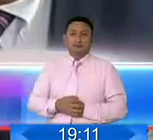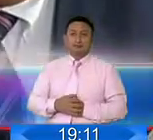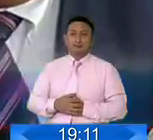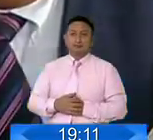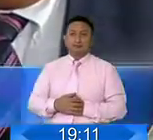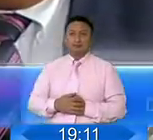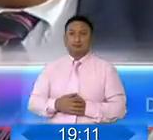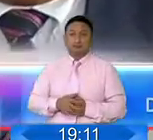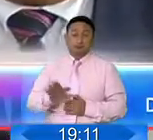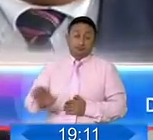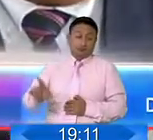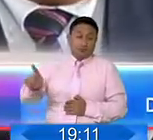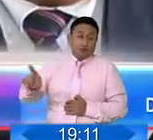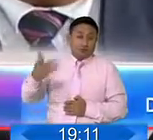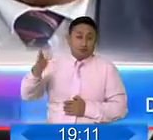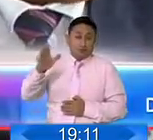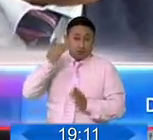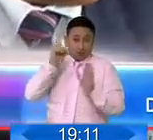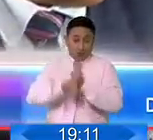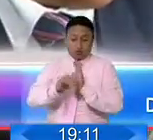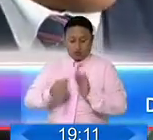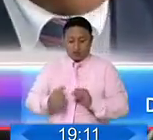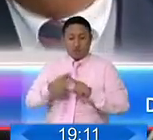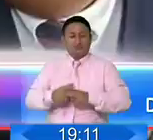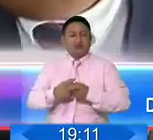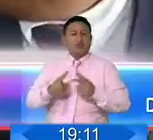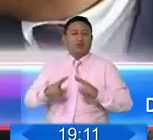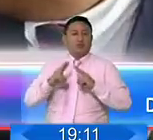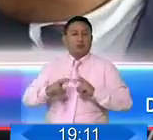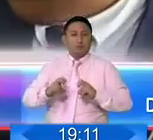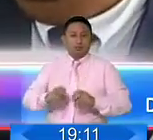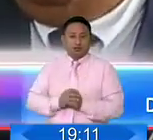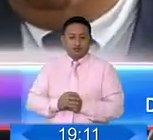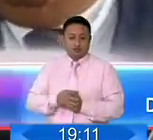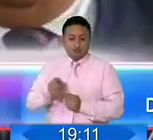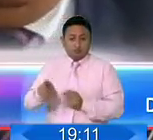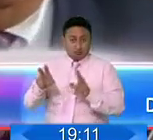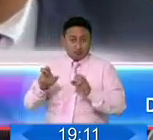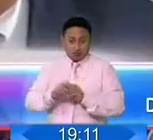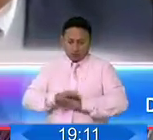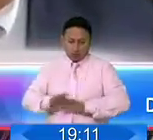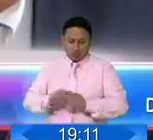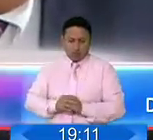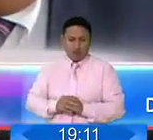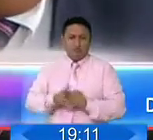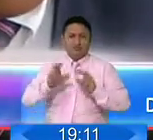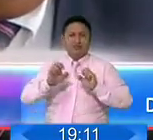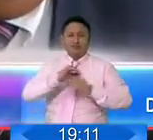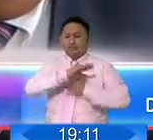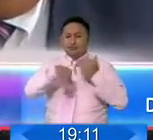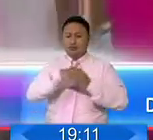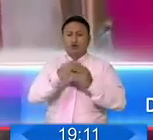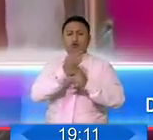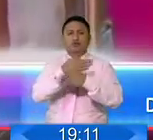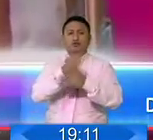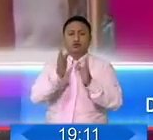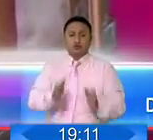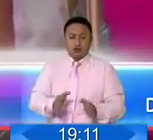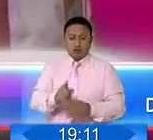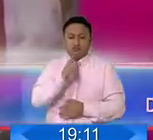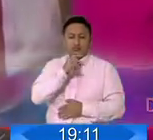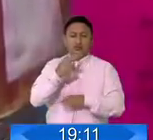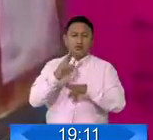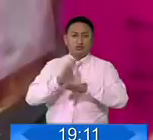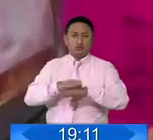consideramos de que eso será parte de la investigación. Creo que no solamente en ese caso, sino tratar de establecer todos los funcionarios responsables. Luego, la